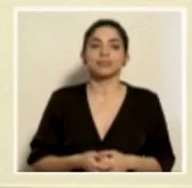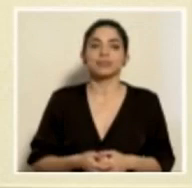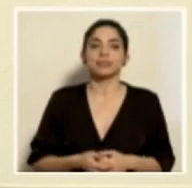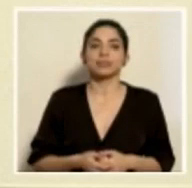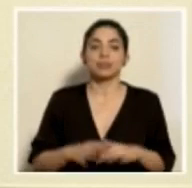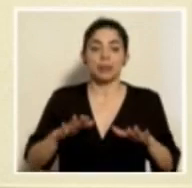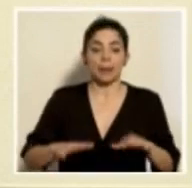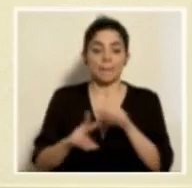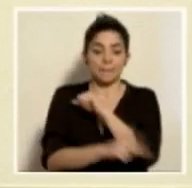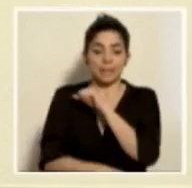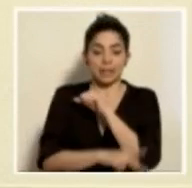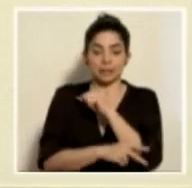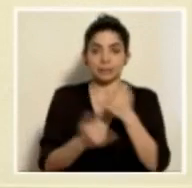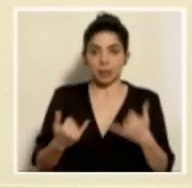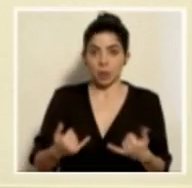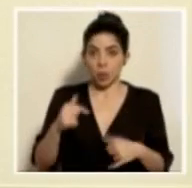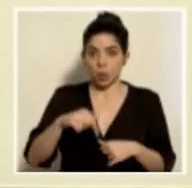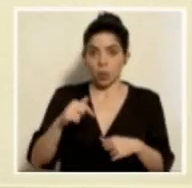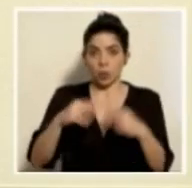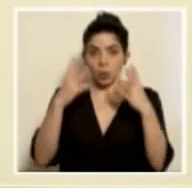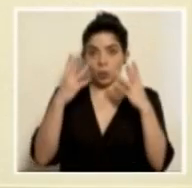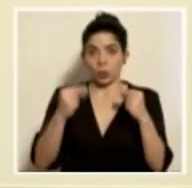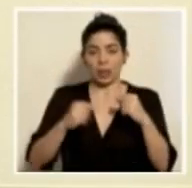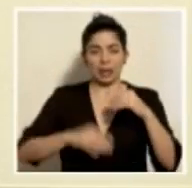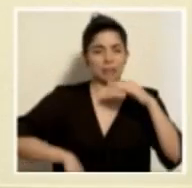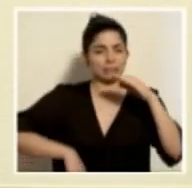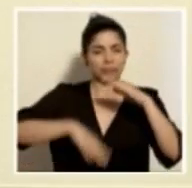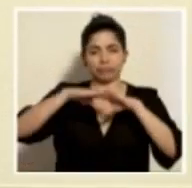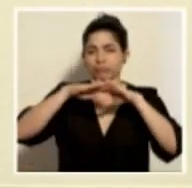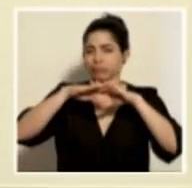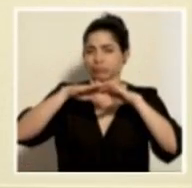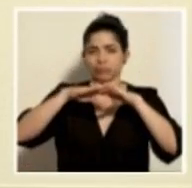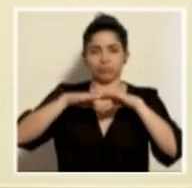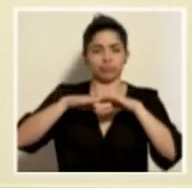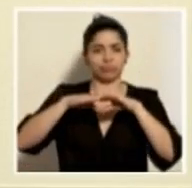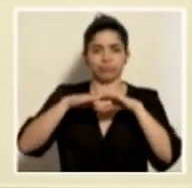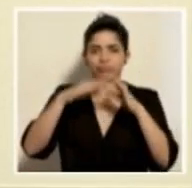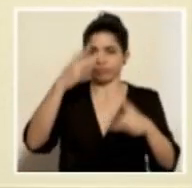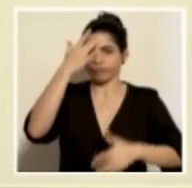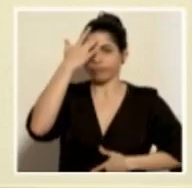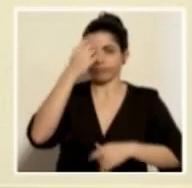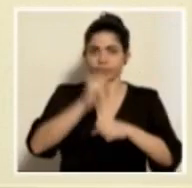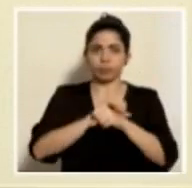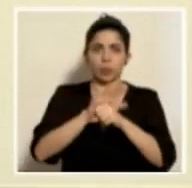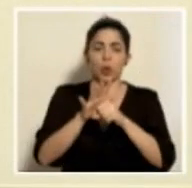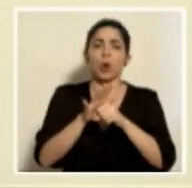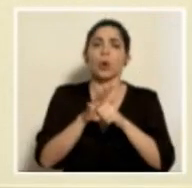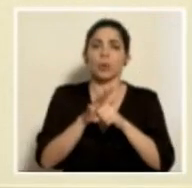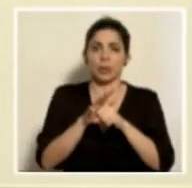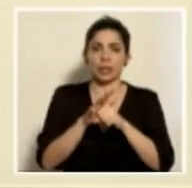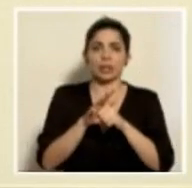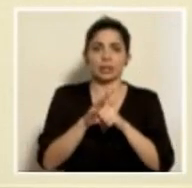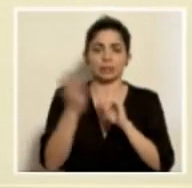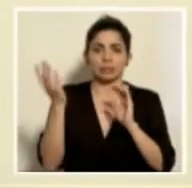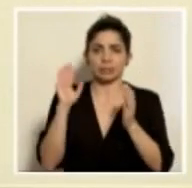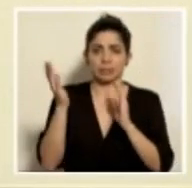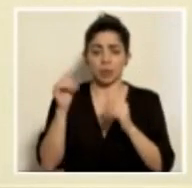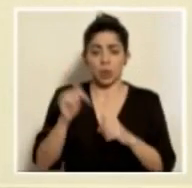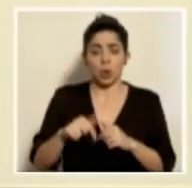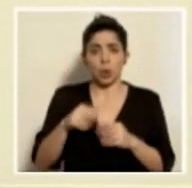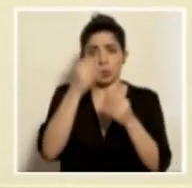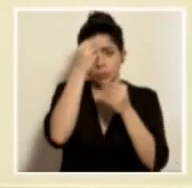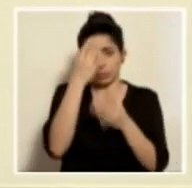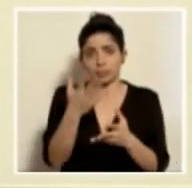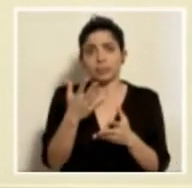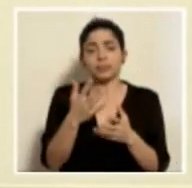El país contabiliza hoy el mayor aumento de casos COVID-19. Estamos